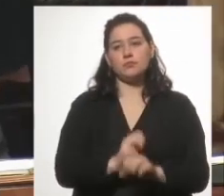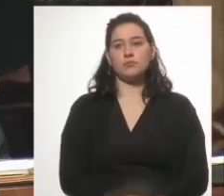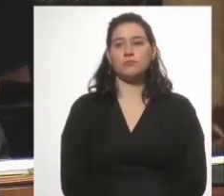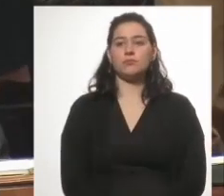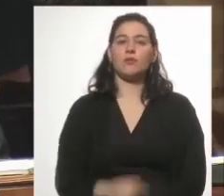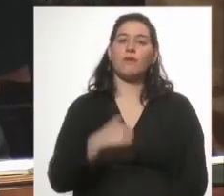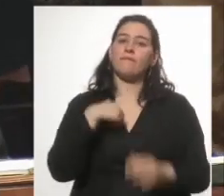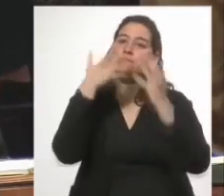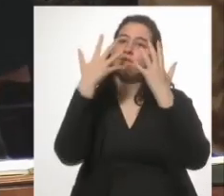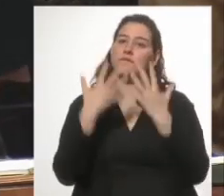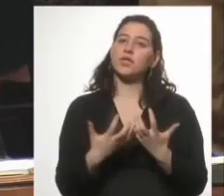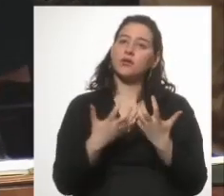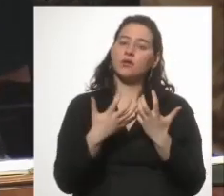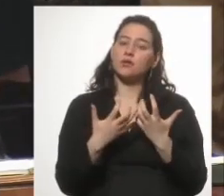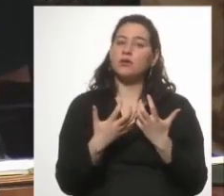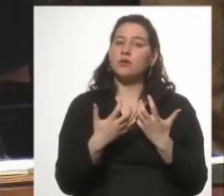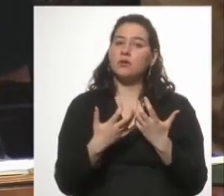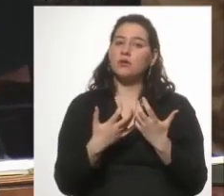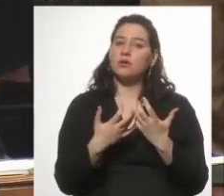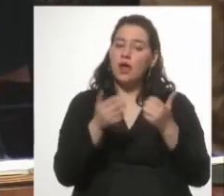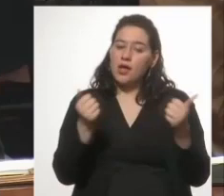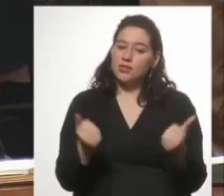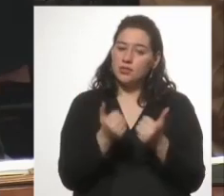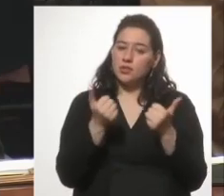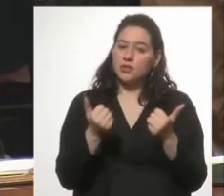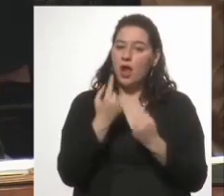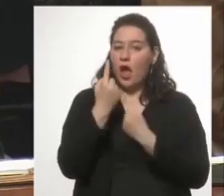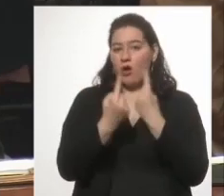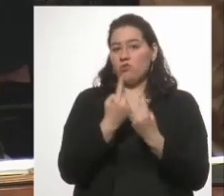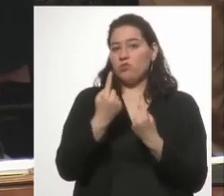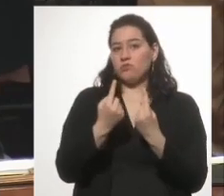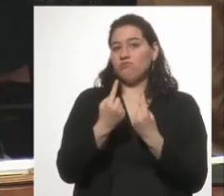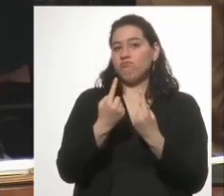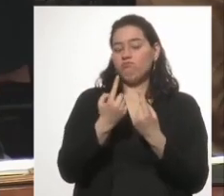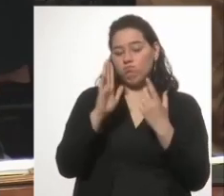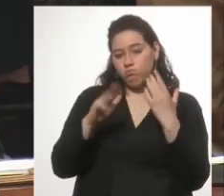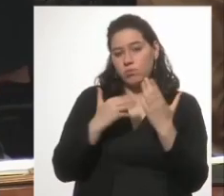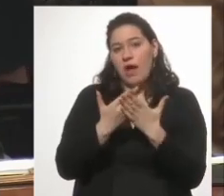Yo quiero hacer algunas consideraciones